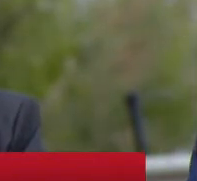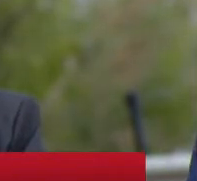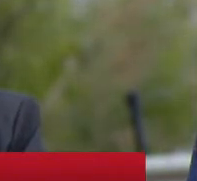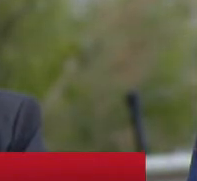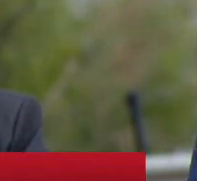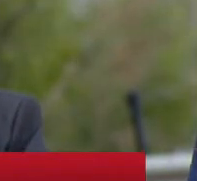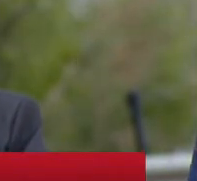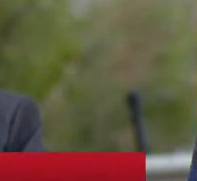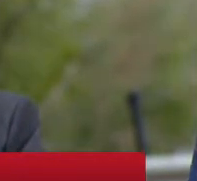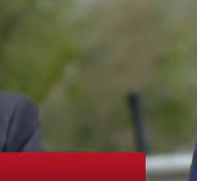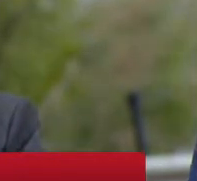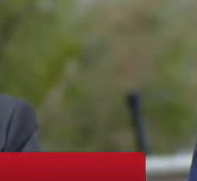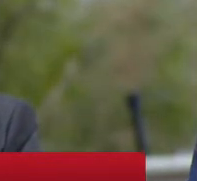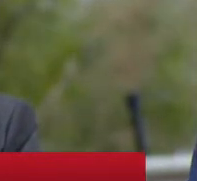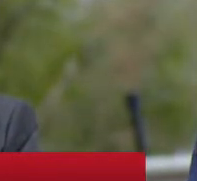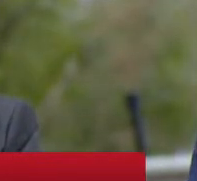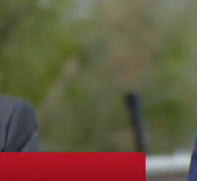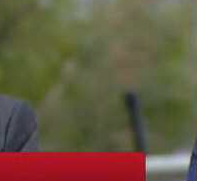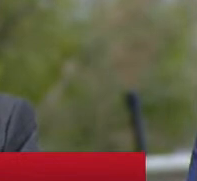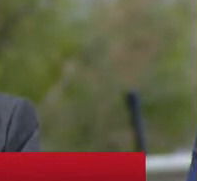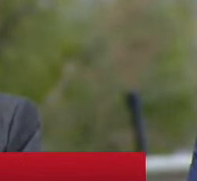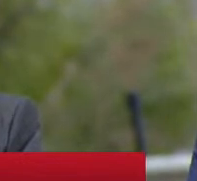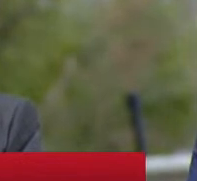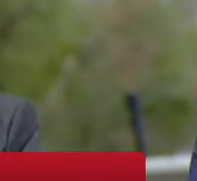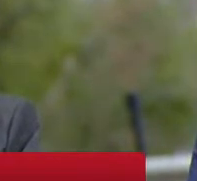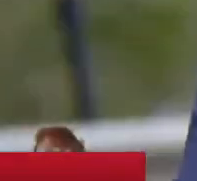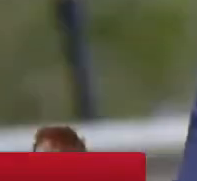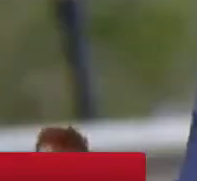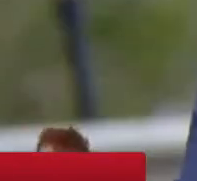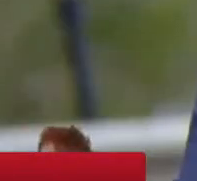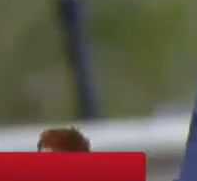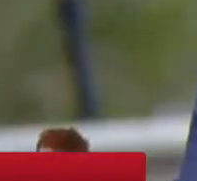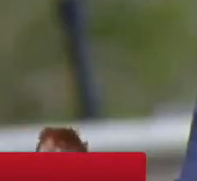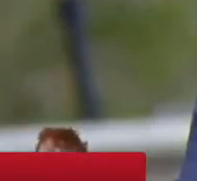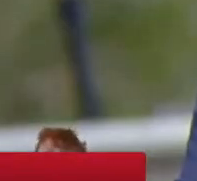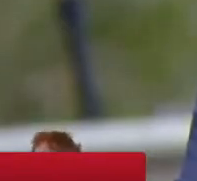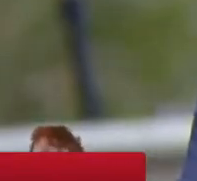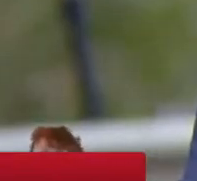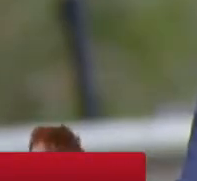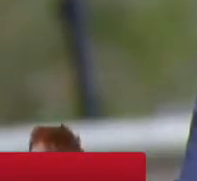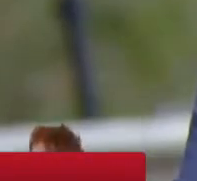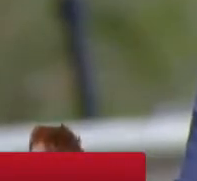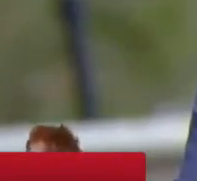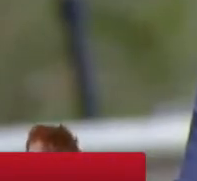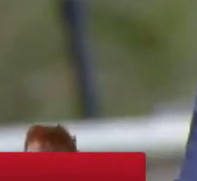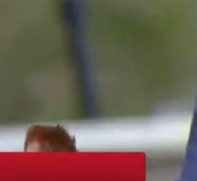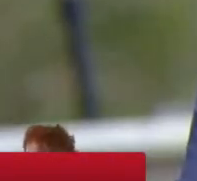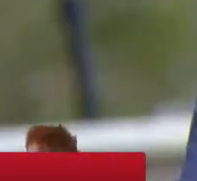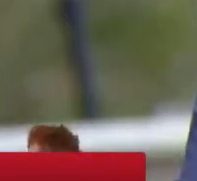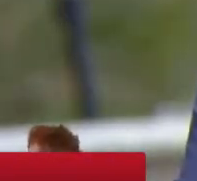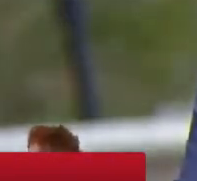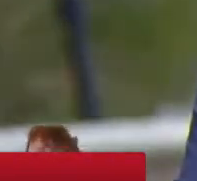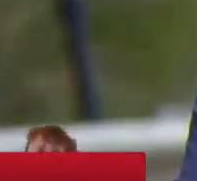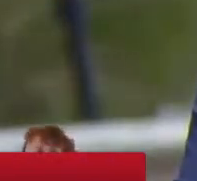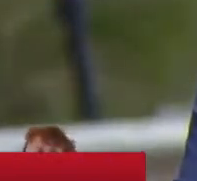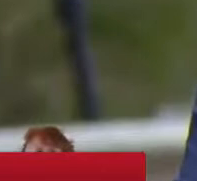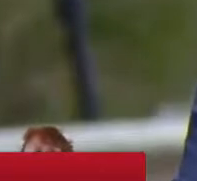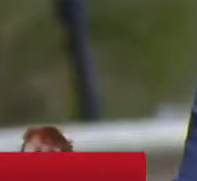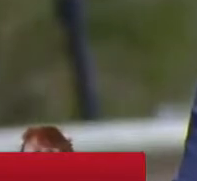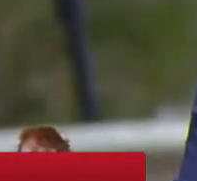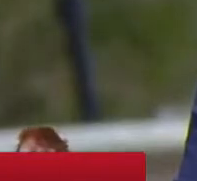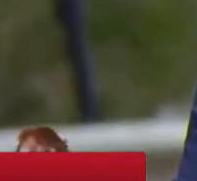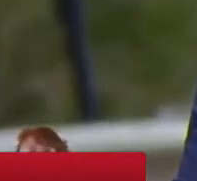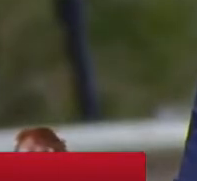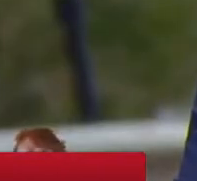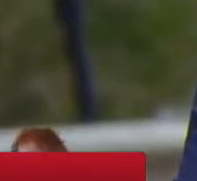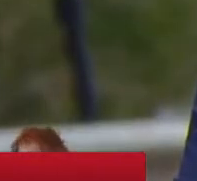a tratar de seducir al eventual votante de Cristina. Para estar en carrera como candidato presidencial del Frente de Todos,